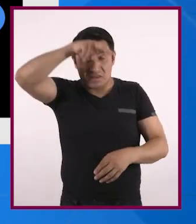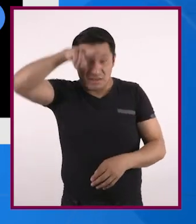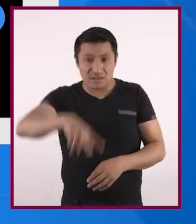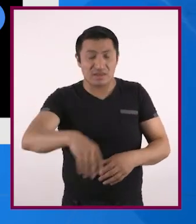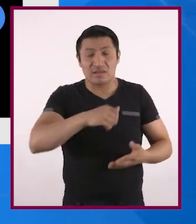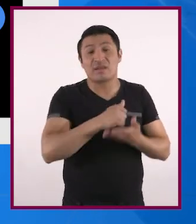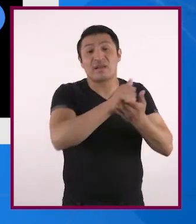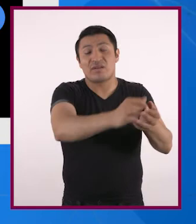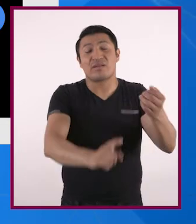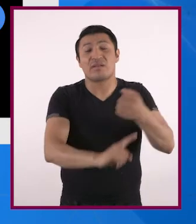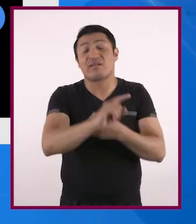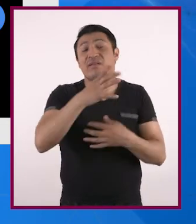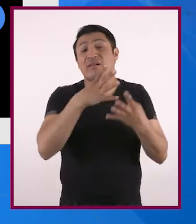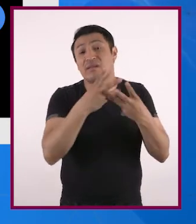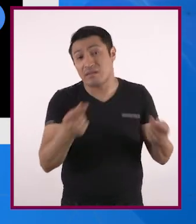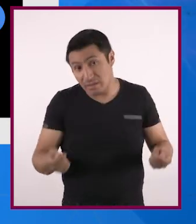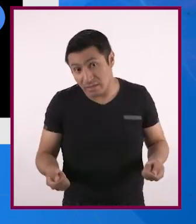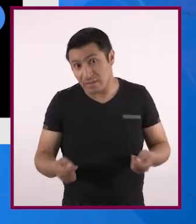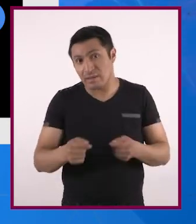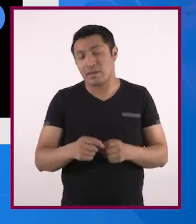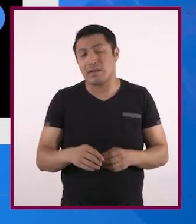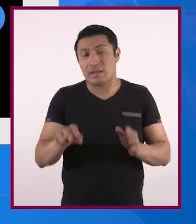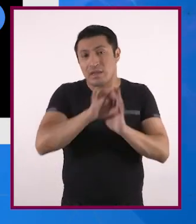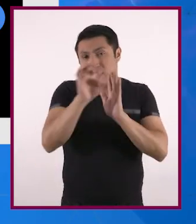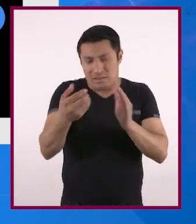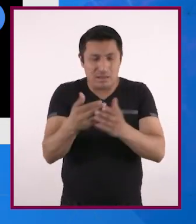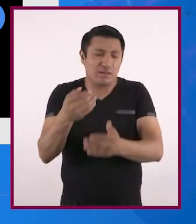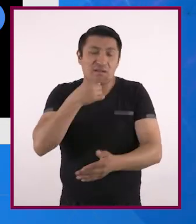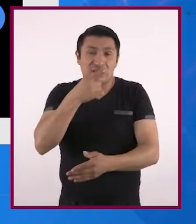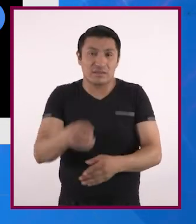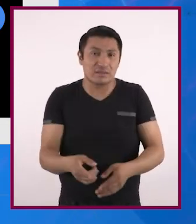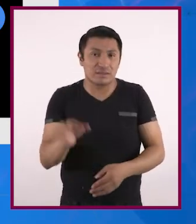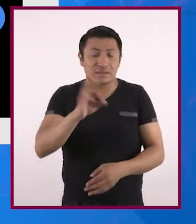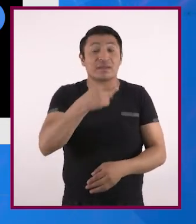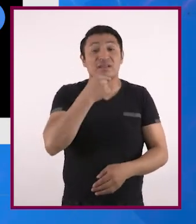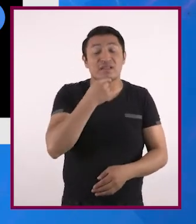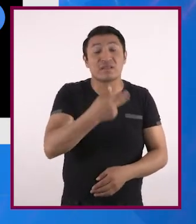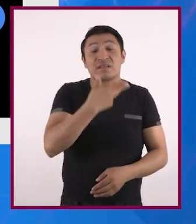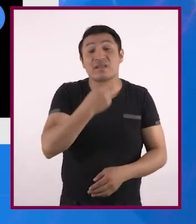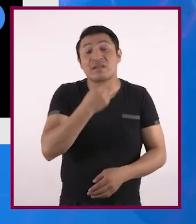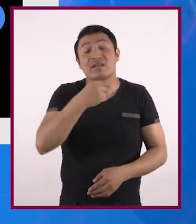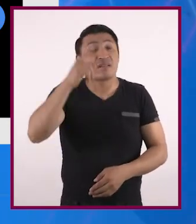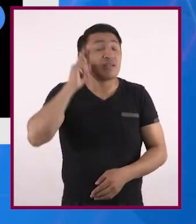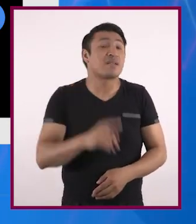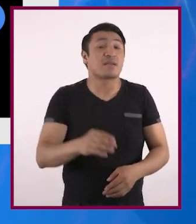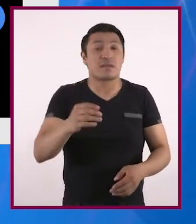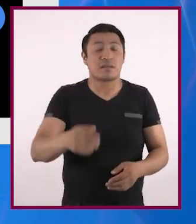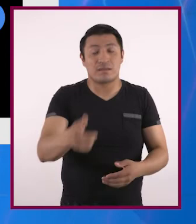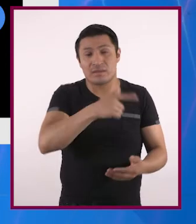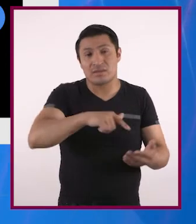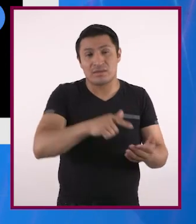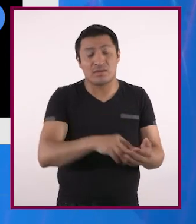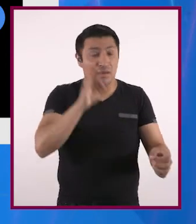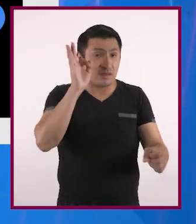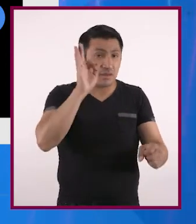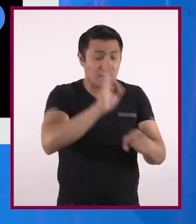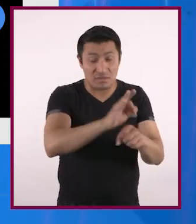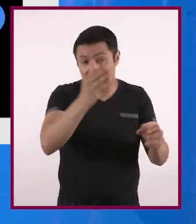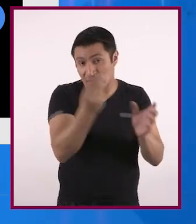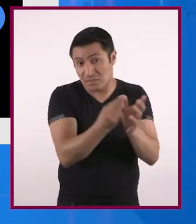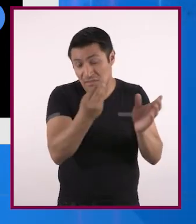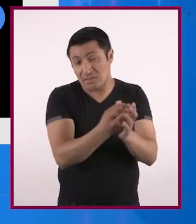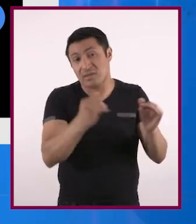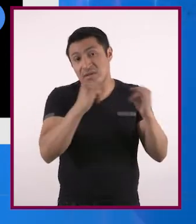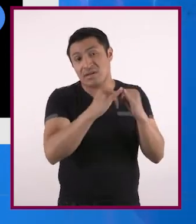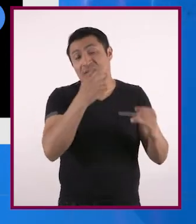realmente resuelven el problema y son, o sea, por ejemplo, lo que mencionaba, si se trata de niños y niñas, sobre todo los albergues son privados, ¿no? Son estas instituciones.